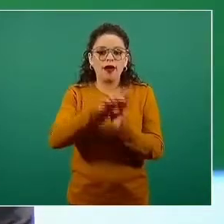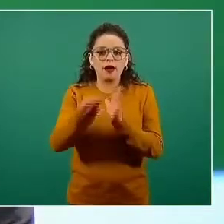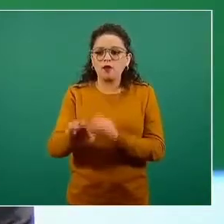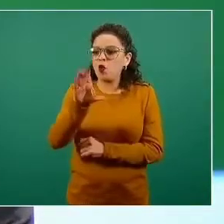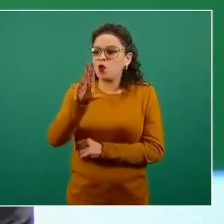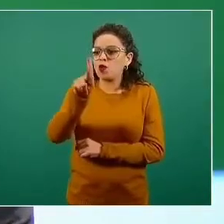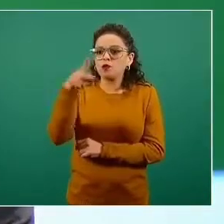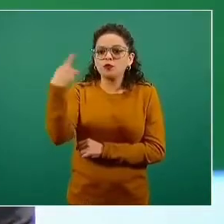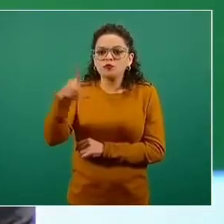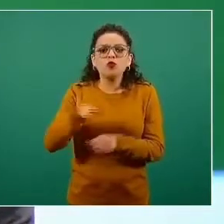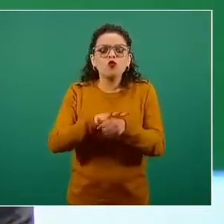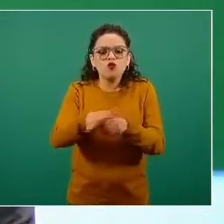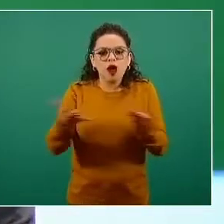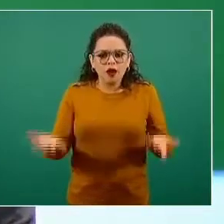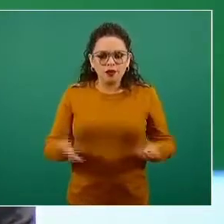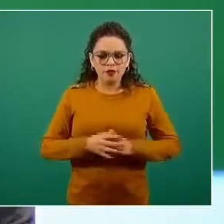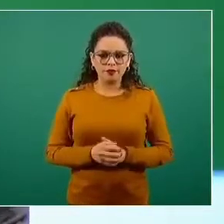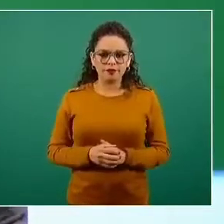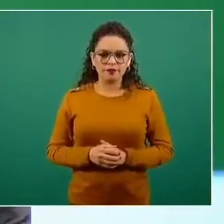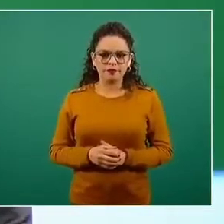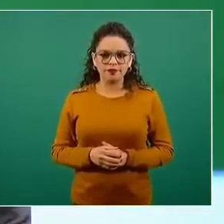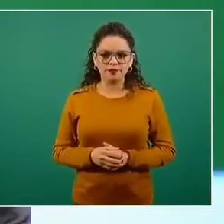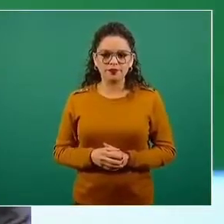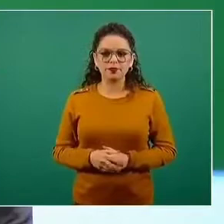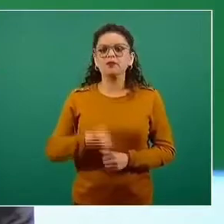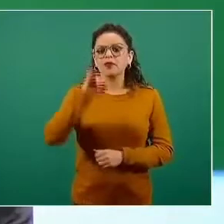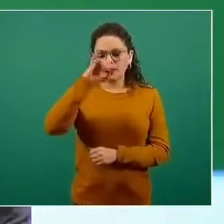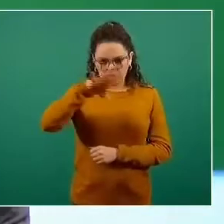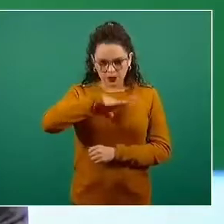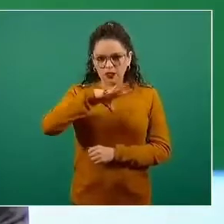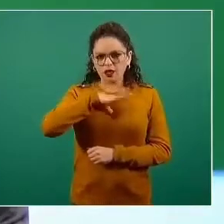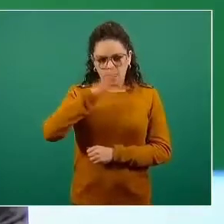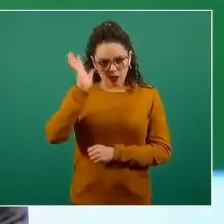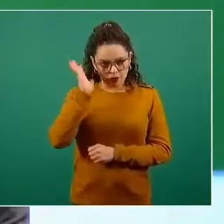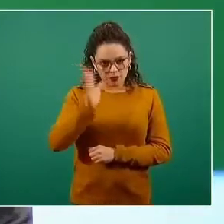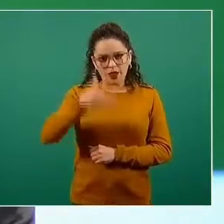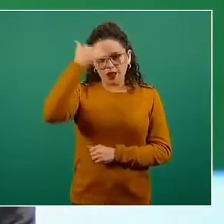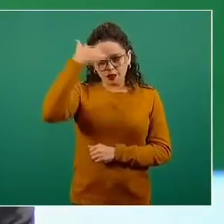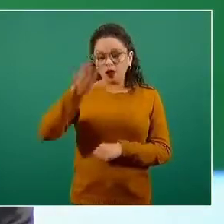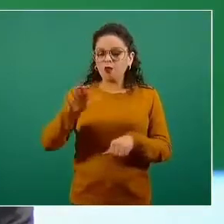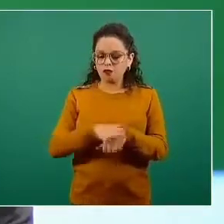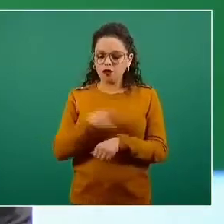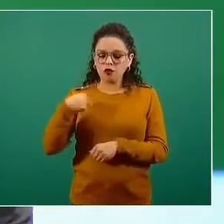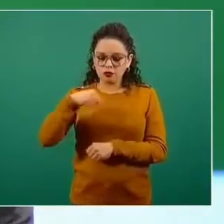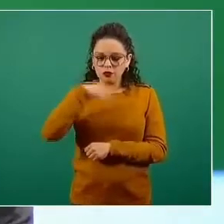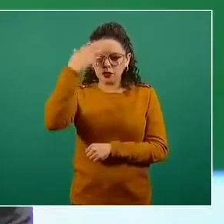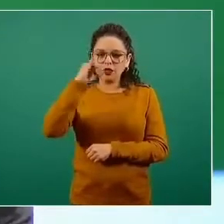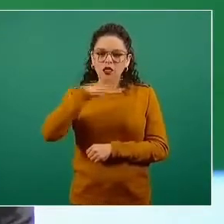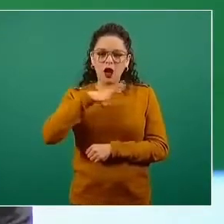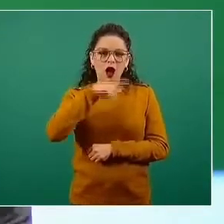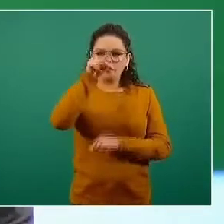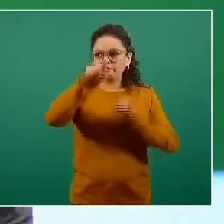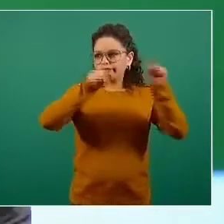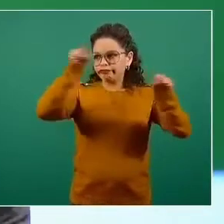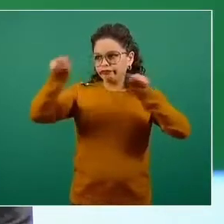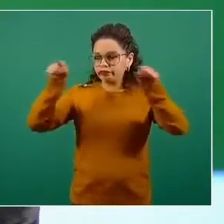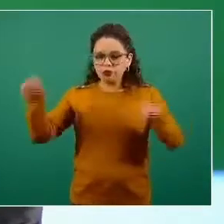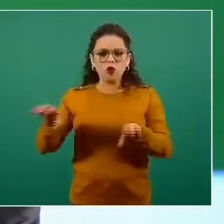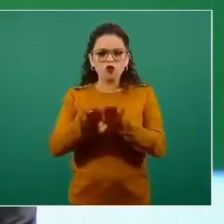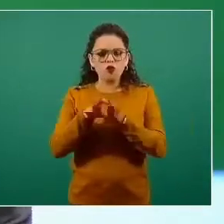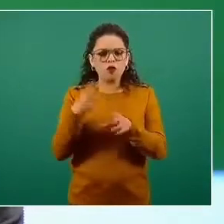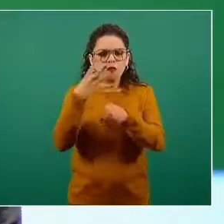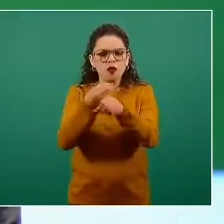etcétera, otras fuentes de identificación? Sí tenemos contemplado ese escenario porque sabemos que existe y la manera de resolverlo también está